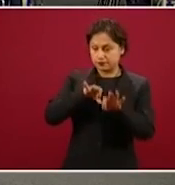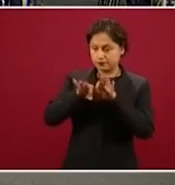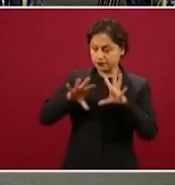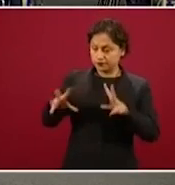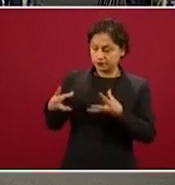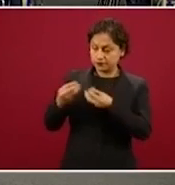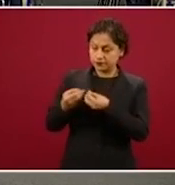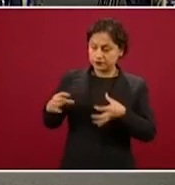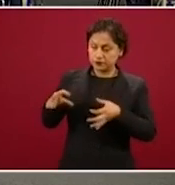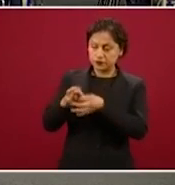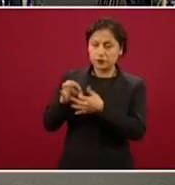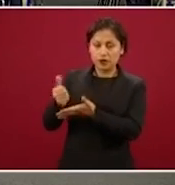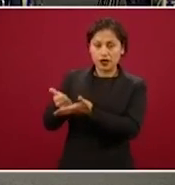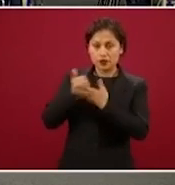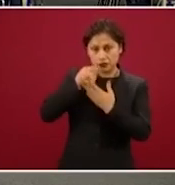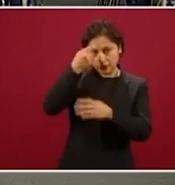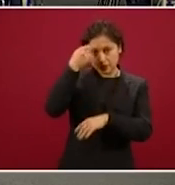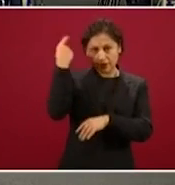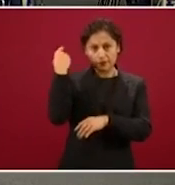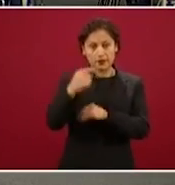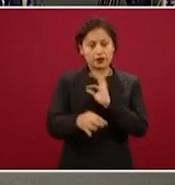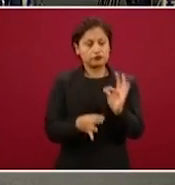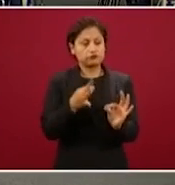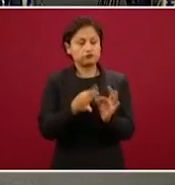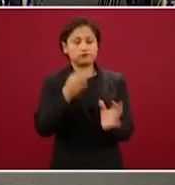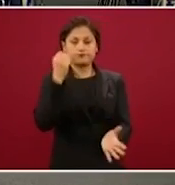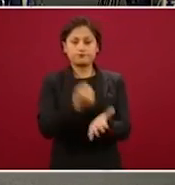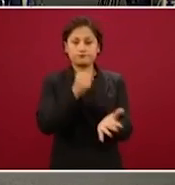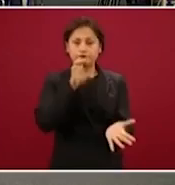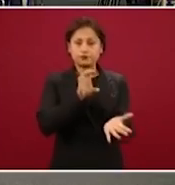garantía. NAFIN tiene una cartera muy amplia.